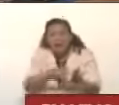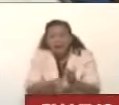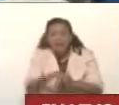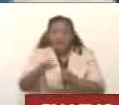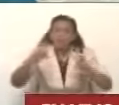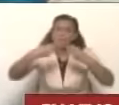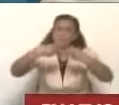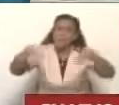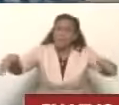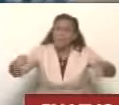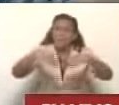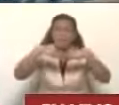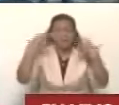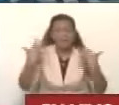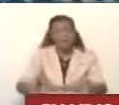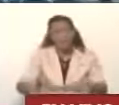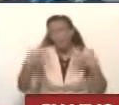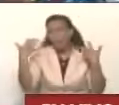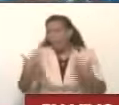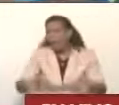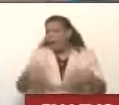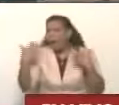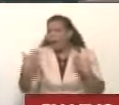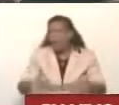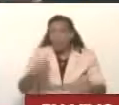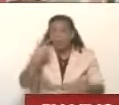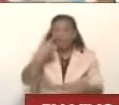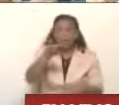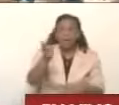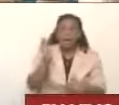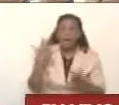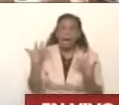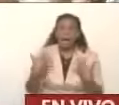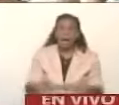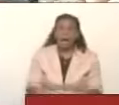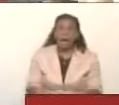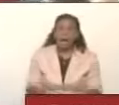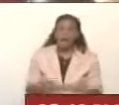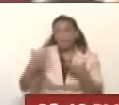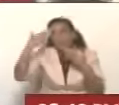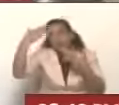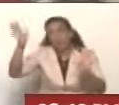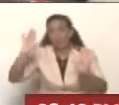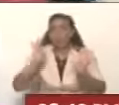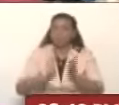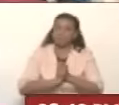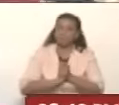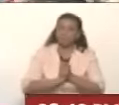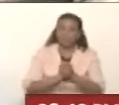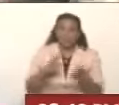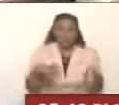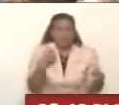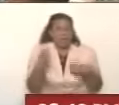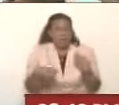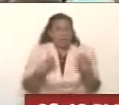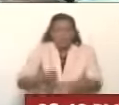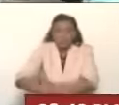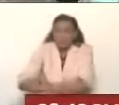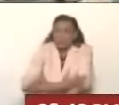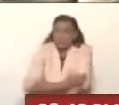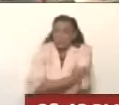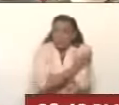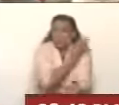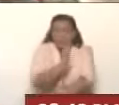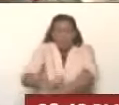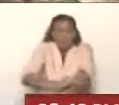iba. Entonces, los vi y dije, no, vamos a saludar. Pues yo me emociono.